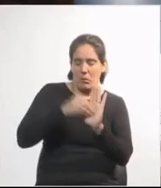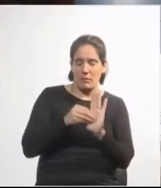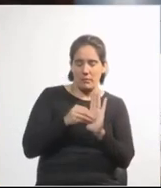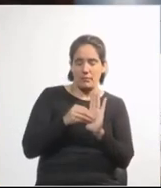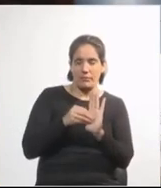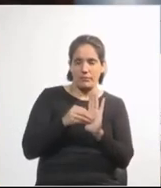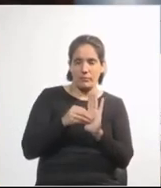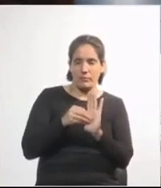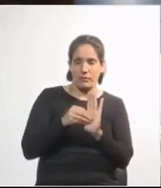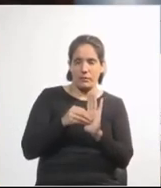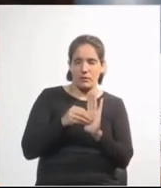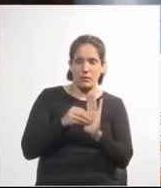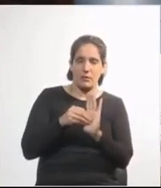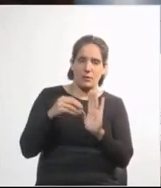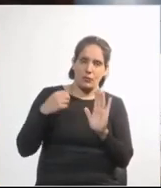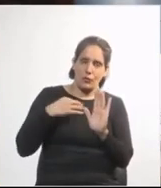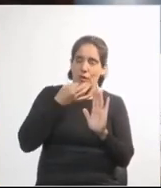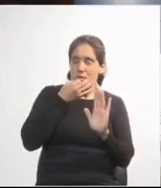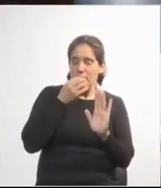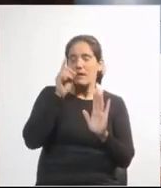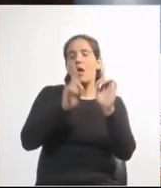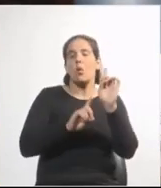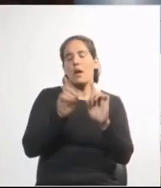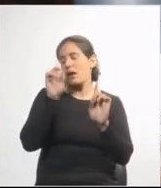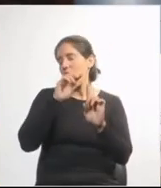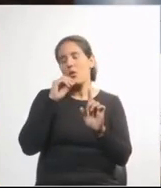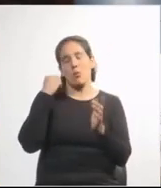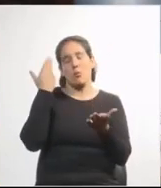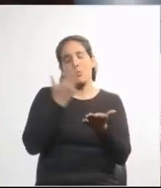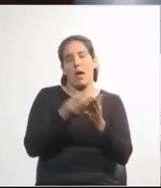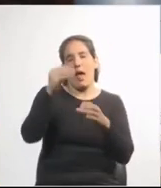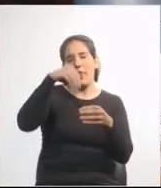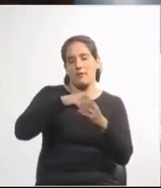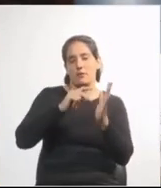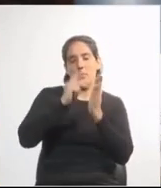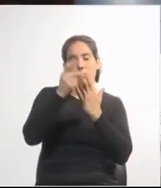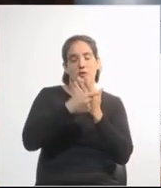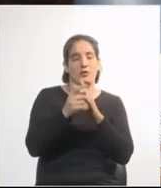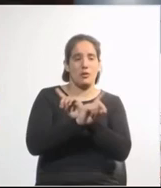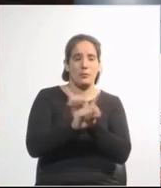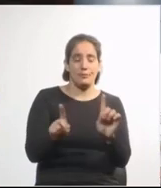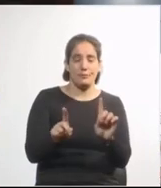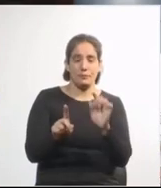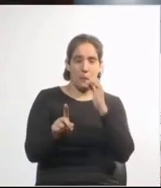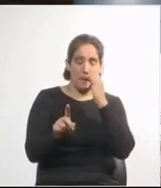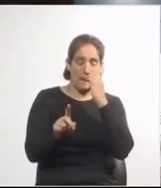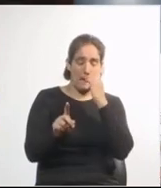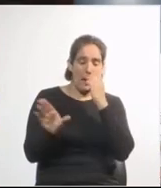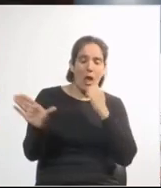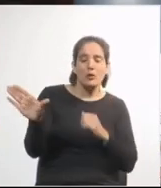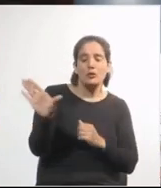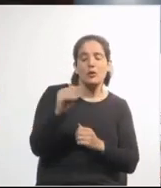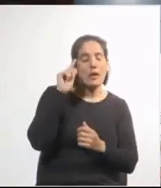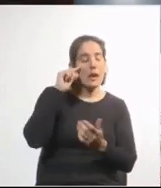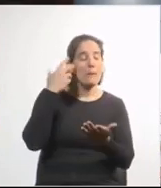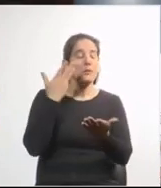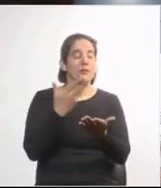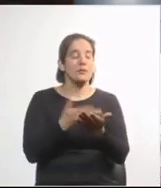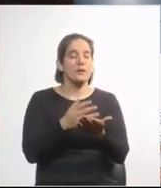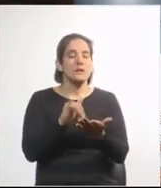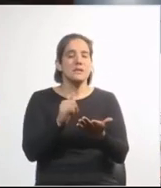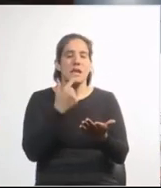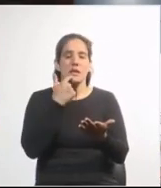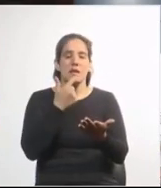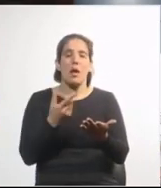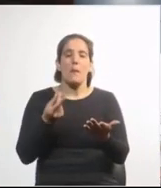yo quisiera referirme a algunas de ellas, dejando claro que en todas las presentadas se preveía un